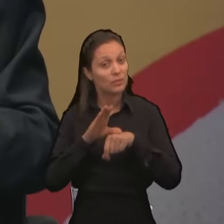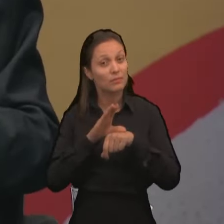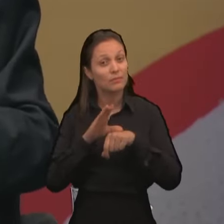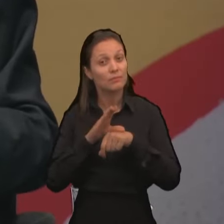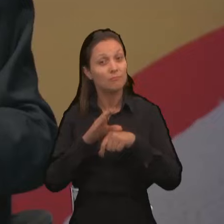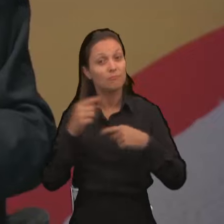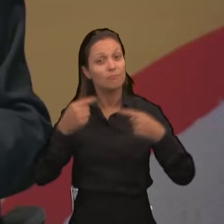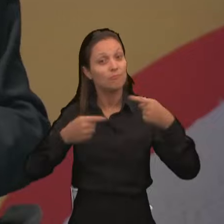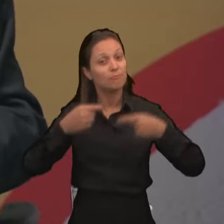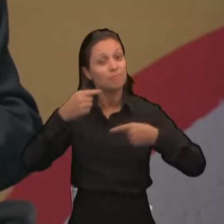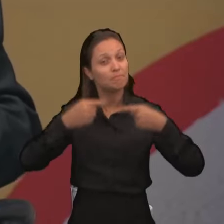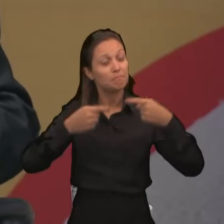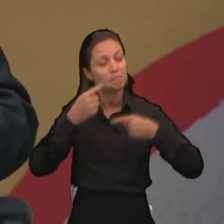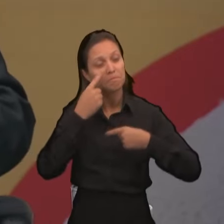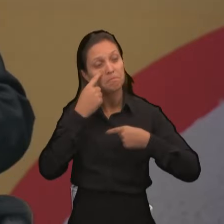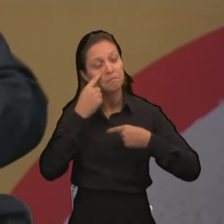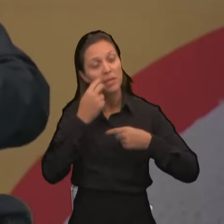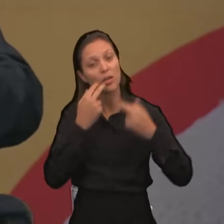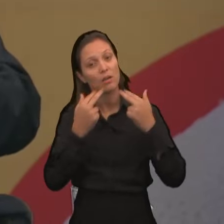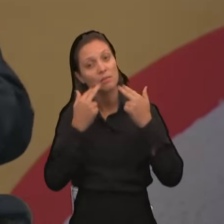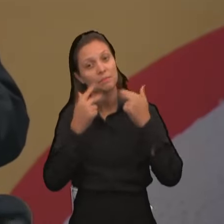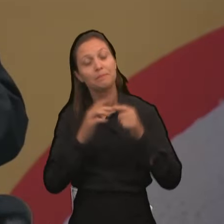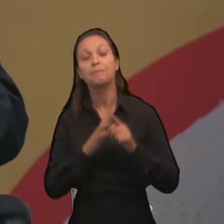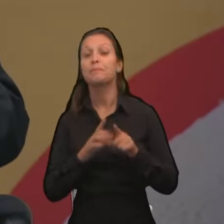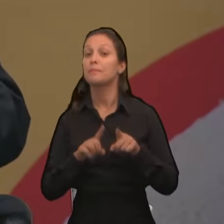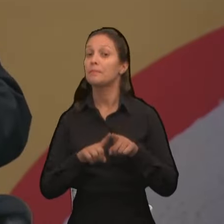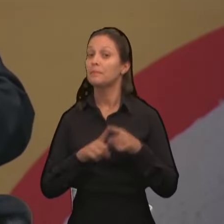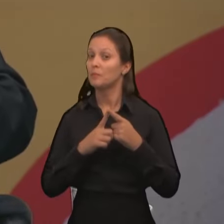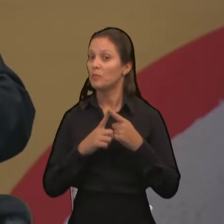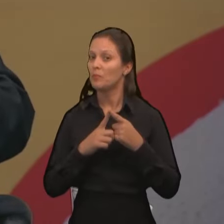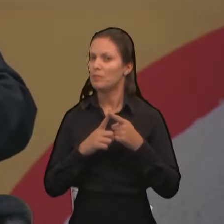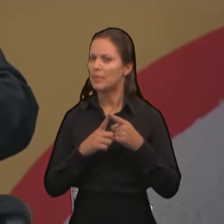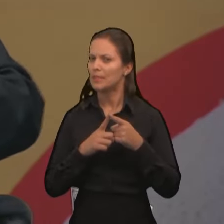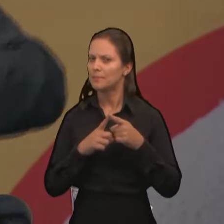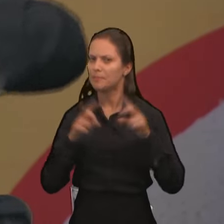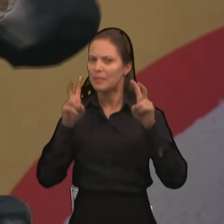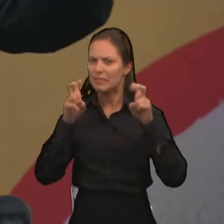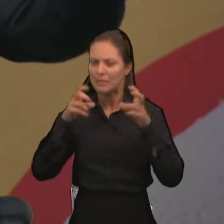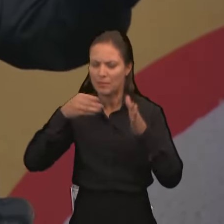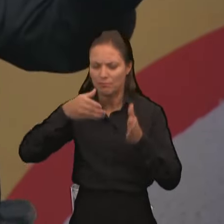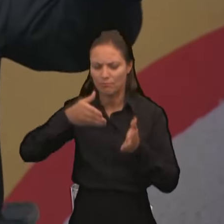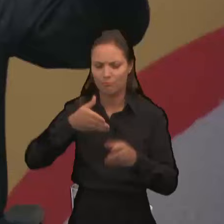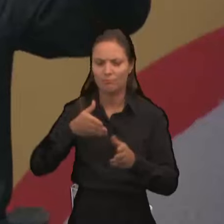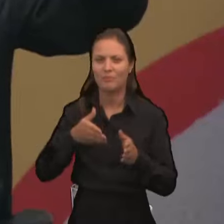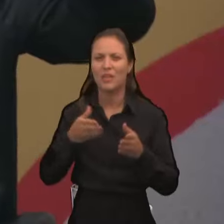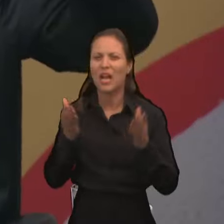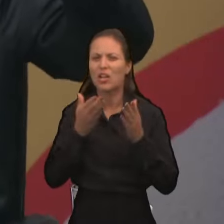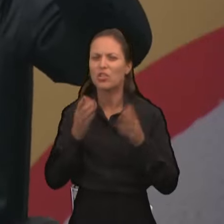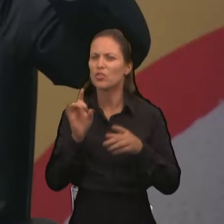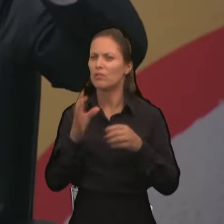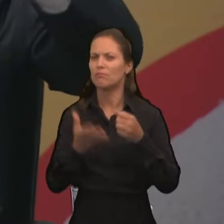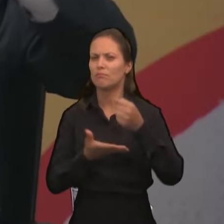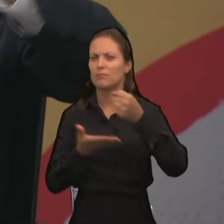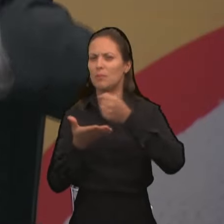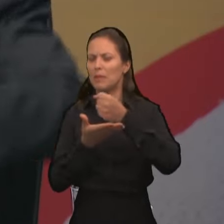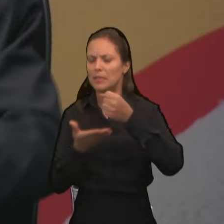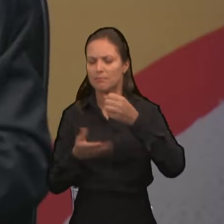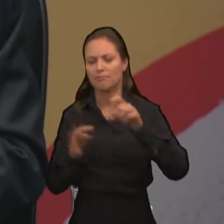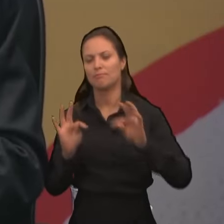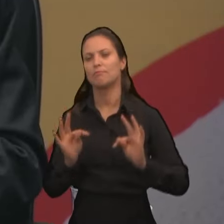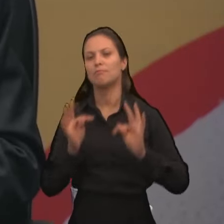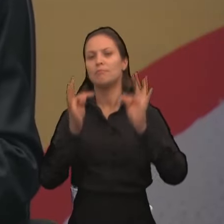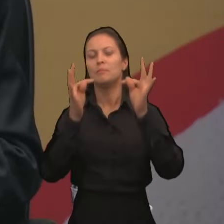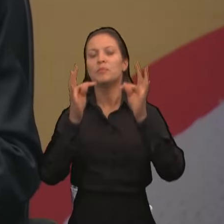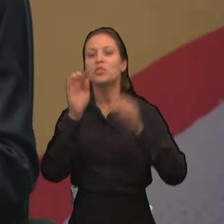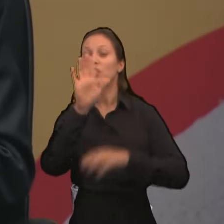punto de vista constitucional, surge esta novedad. Antes de hablar específicamente sobre la inteligencia artificial, hablamos sobre